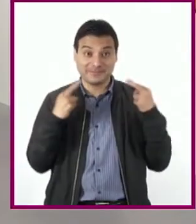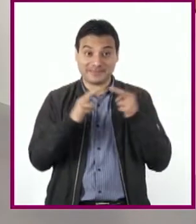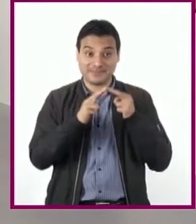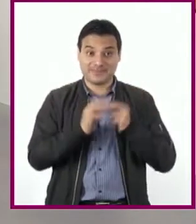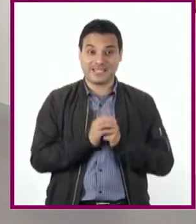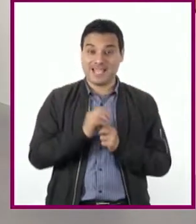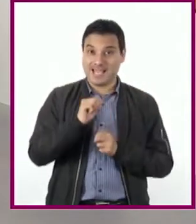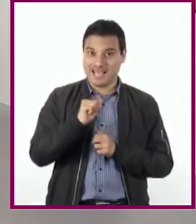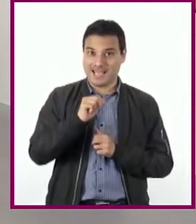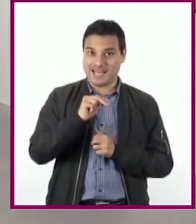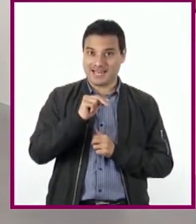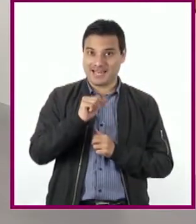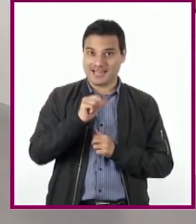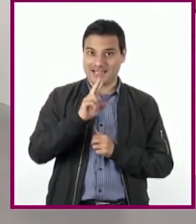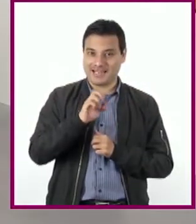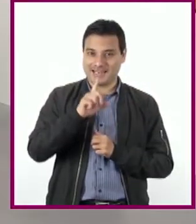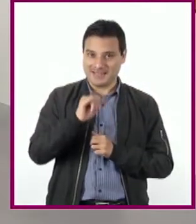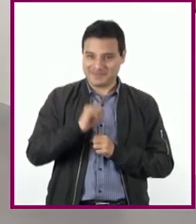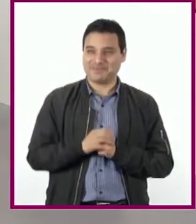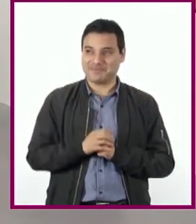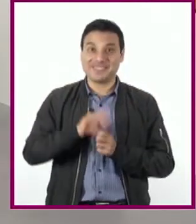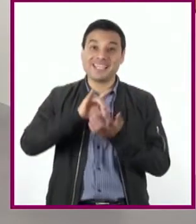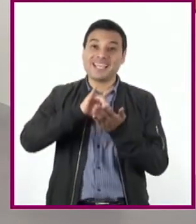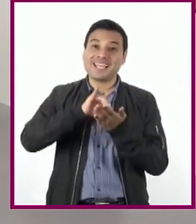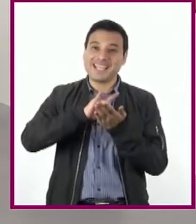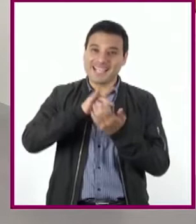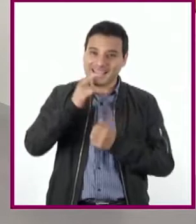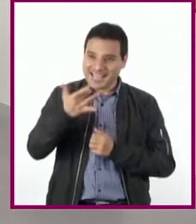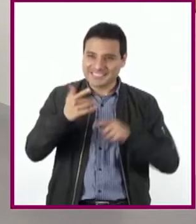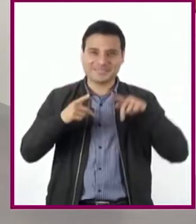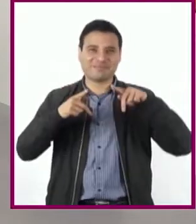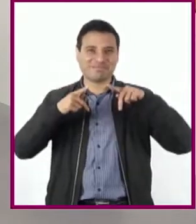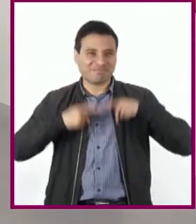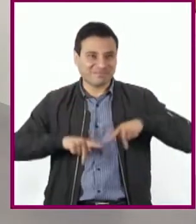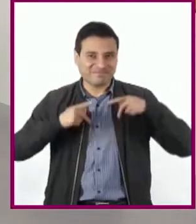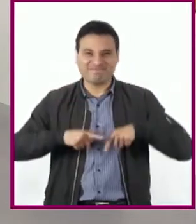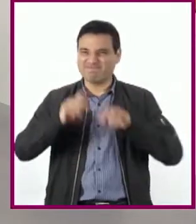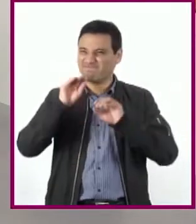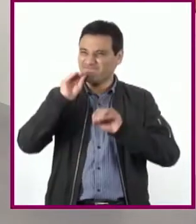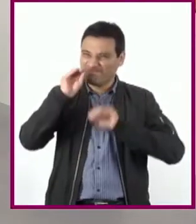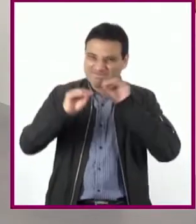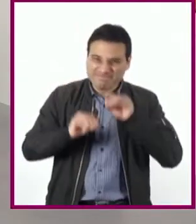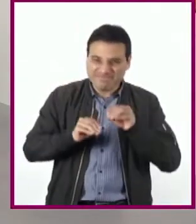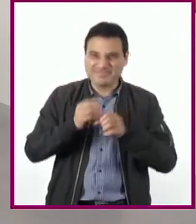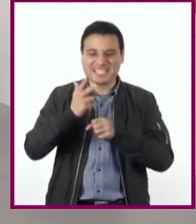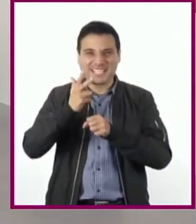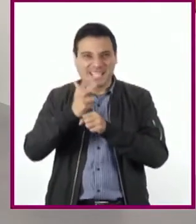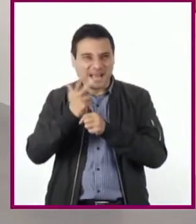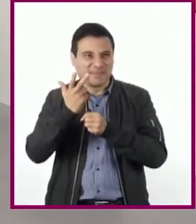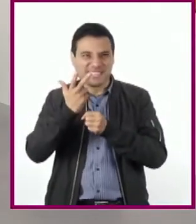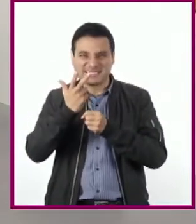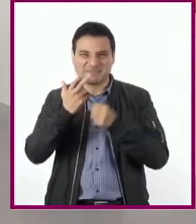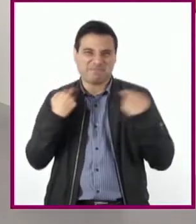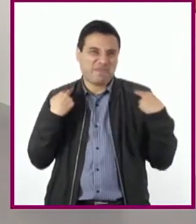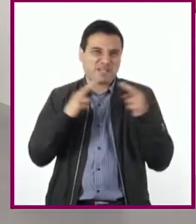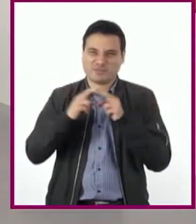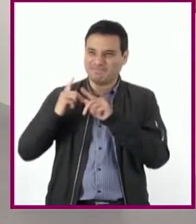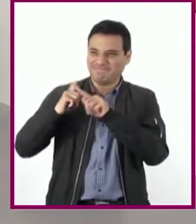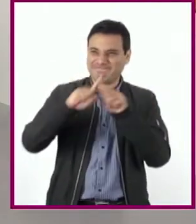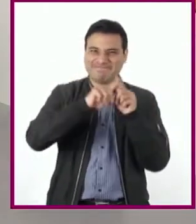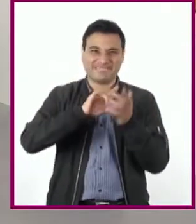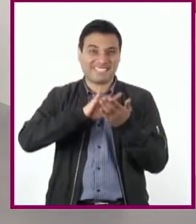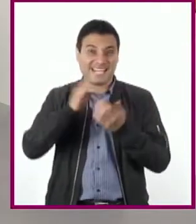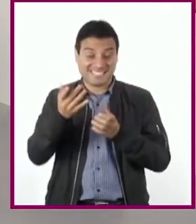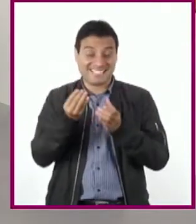Cervantes. Gracias a todos los que hacen posible esta nueva forma de acompañar a nuestros jóvenes en la asignatura de artes en segundo